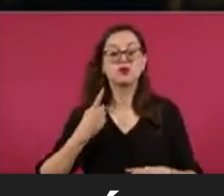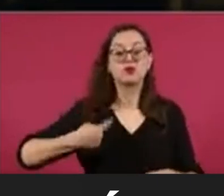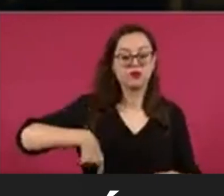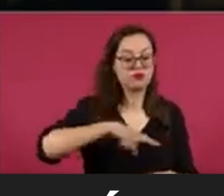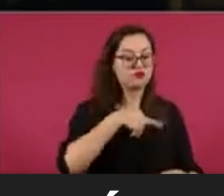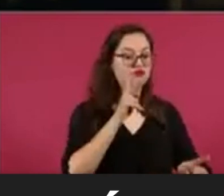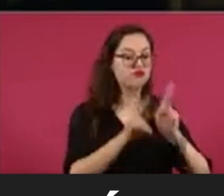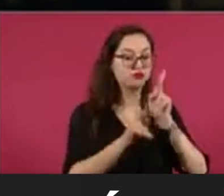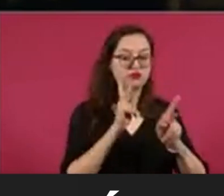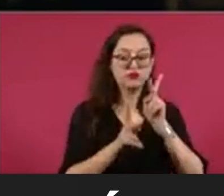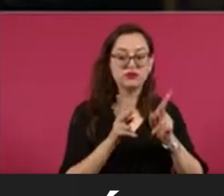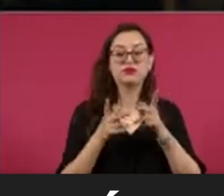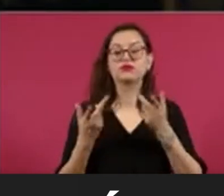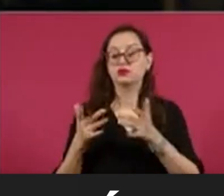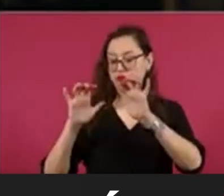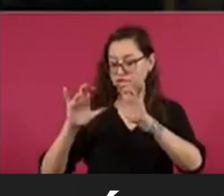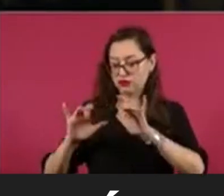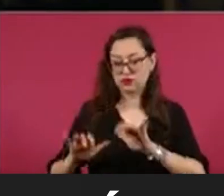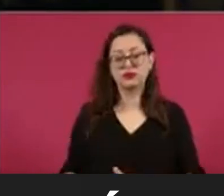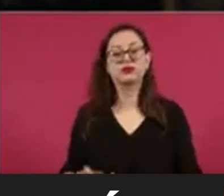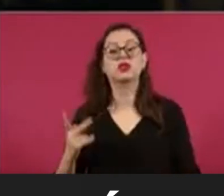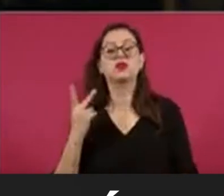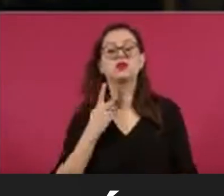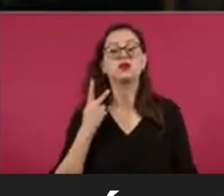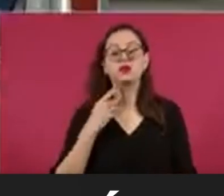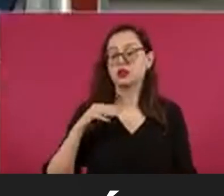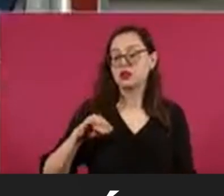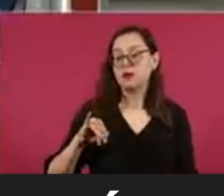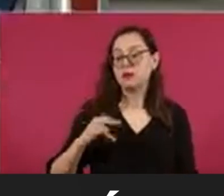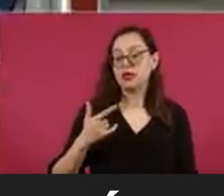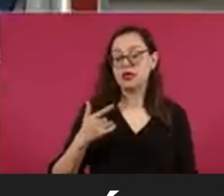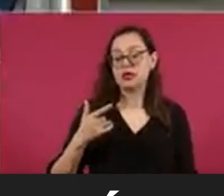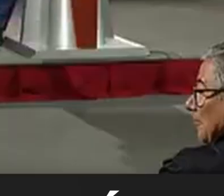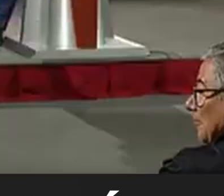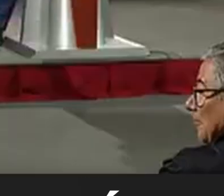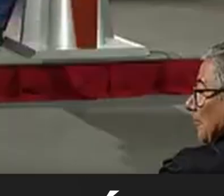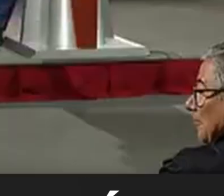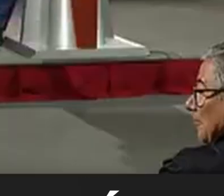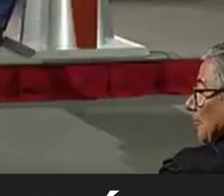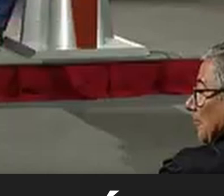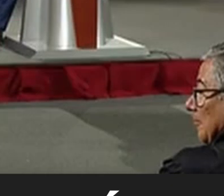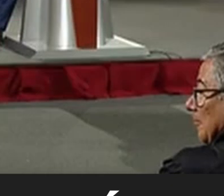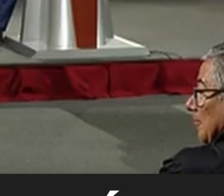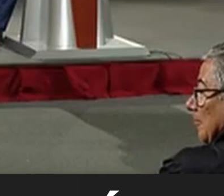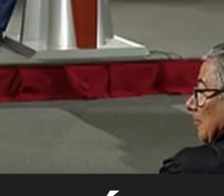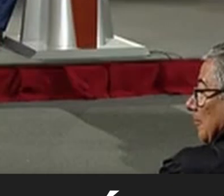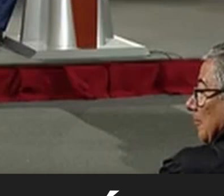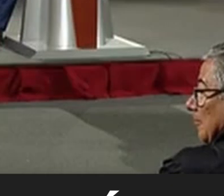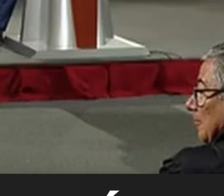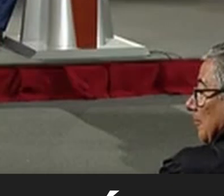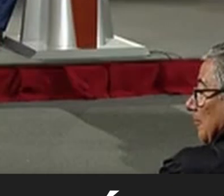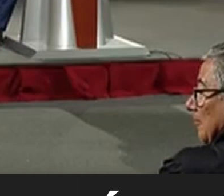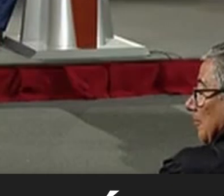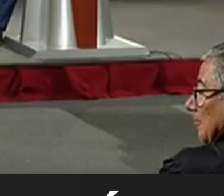servidor lo hizo con la tesis La política exterior de desarme de Mikhail Sergeyevich Gorbachev, y usted lo hizo con la de la formación del Estado mexicano, pero